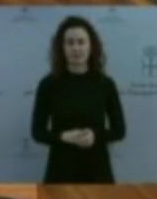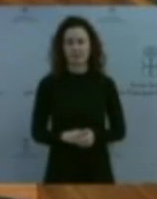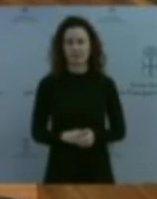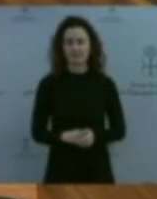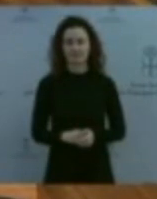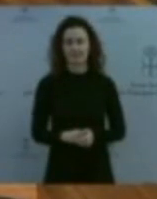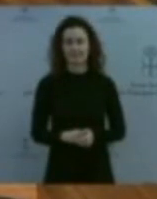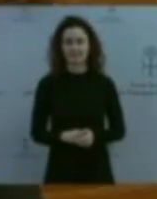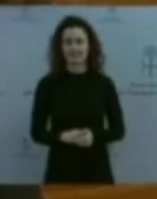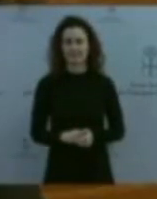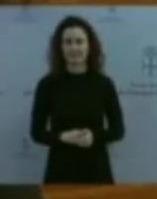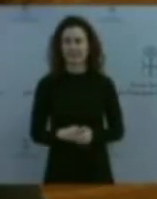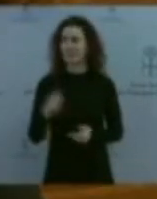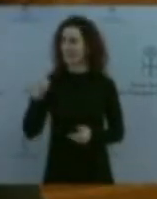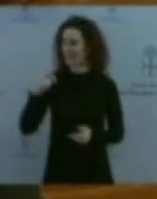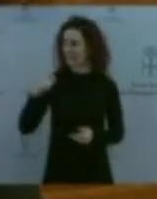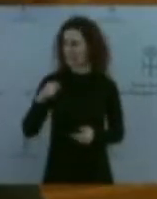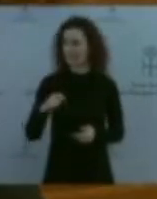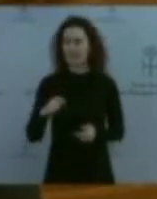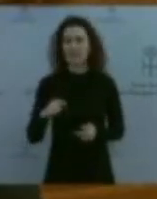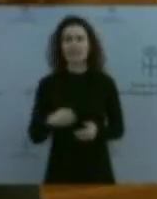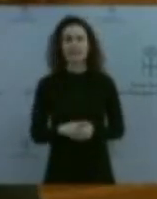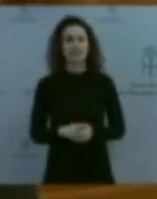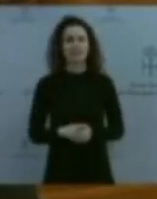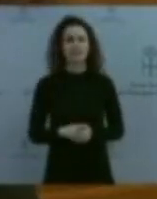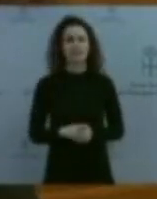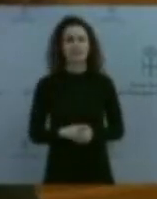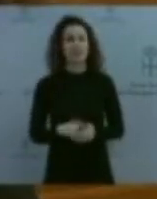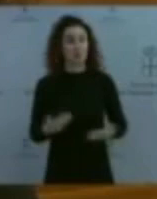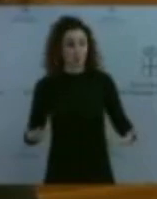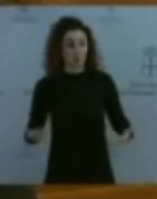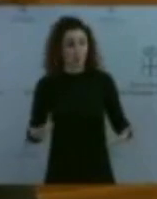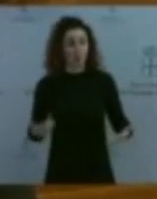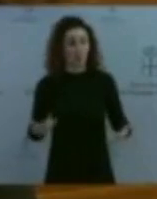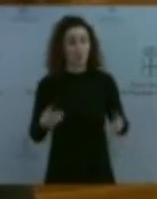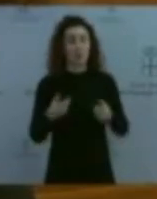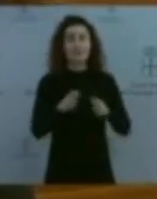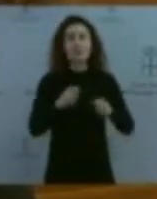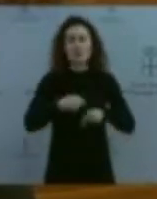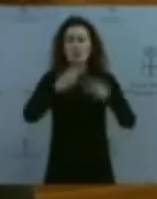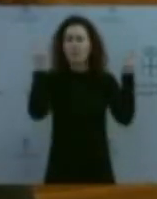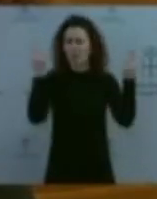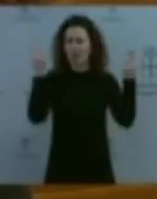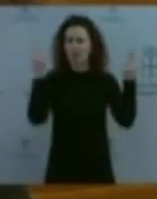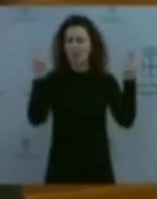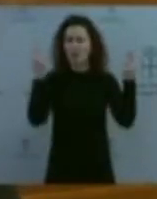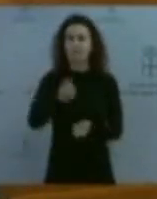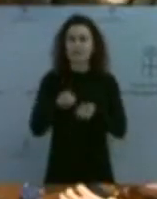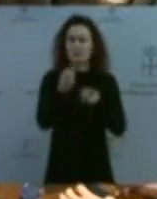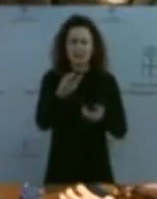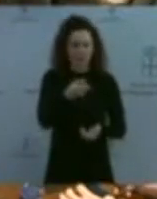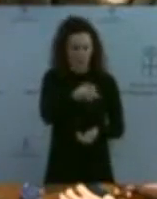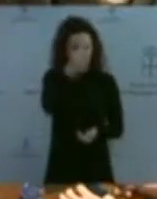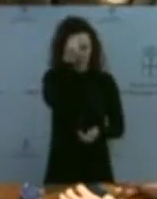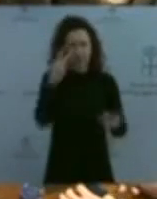¿Prevé su Gobierno afrontar recortes en el sector público a la luz de las recientes declaraciones efectuadas por el vicepresidente?